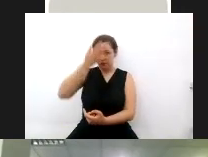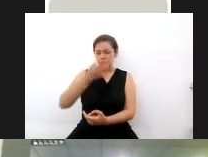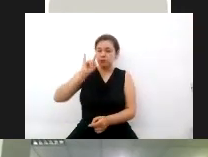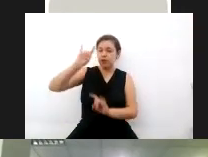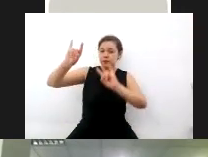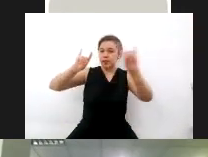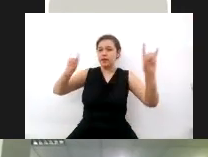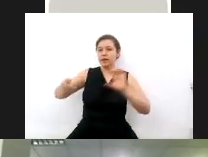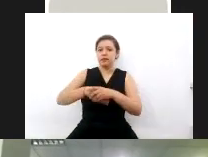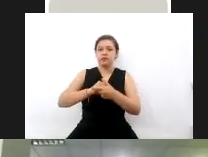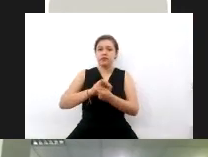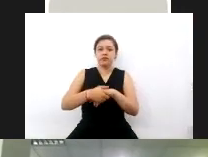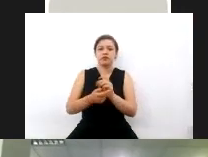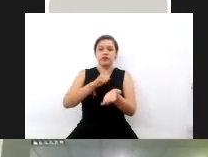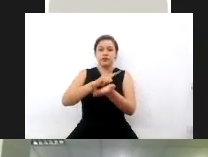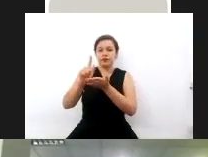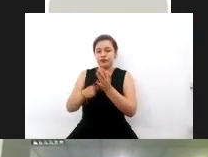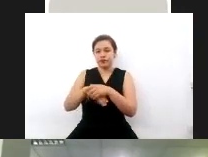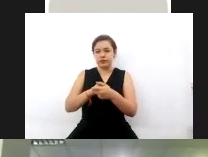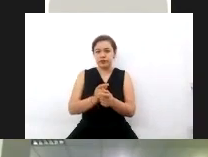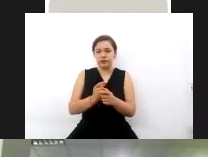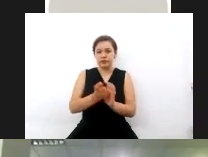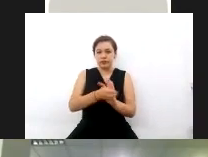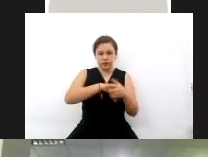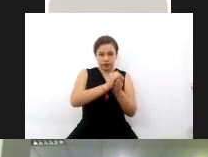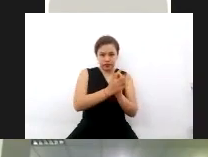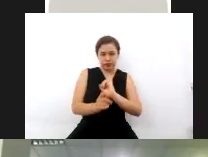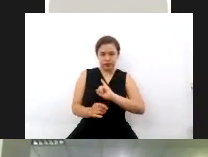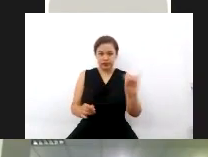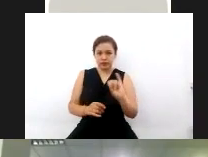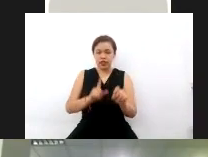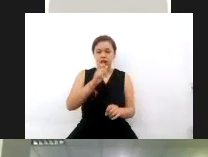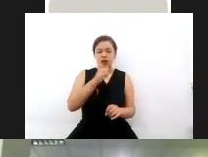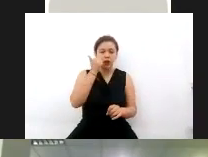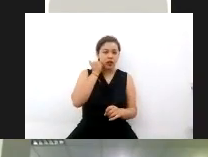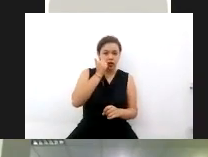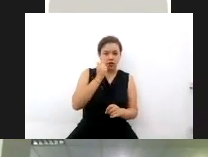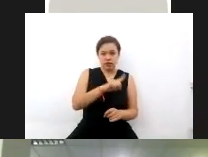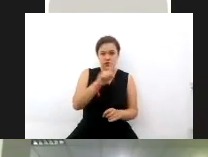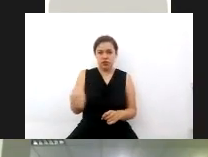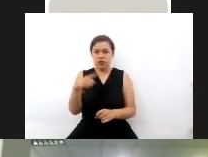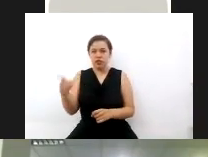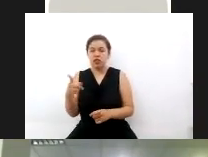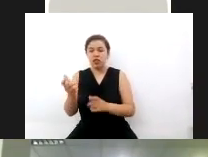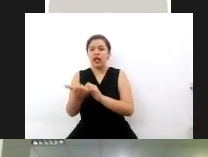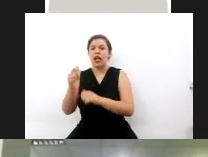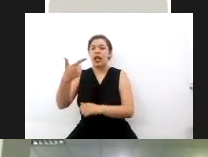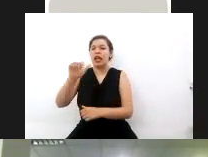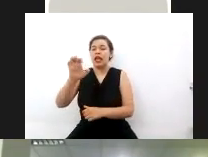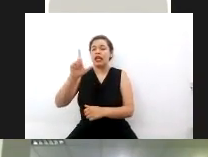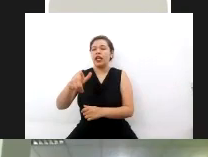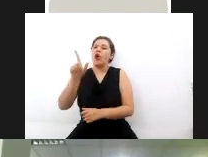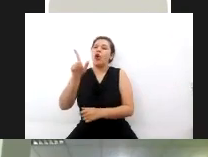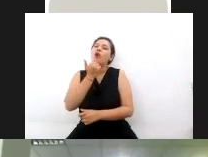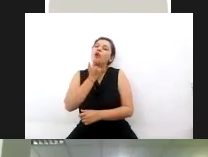y la desinfección de manos. El de la izquierda es lavado de manos con agua y jabón y el de la derecha es desinfección con alcohol gel al 70%.